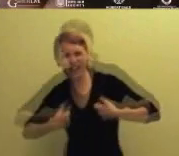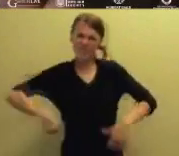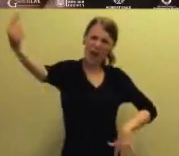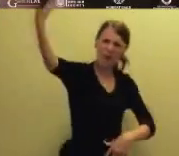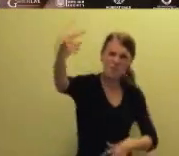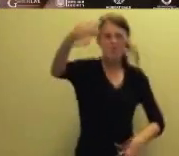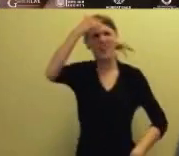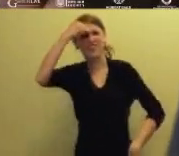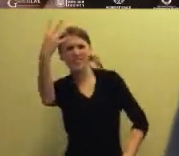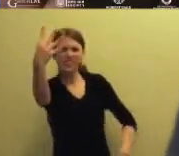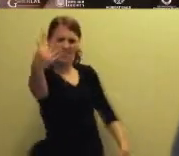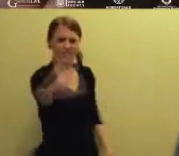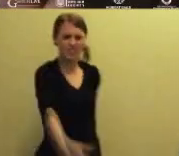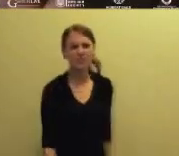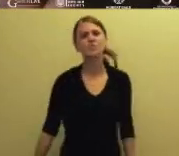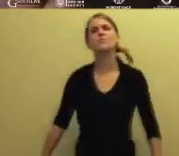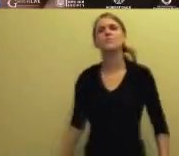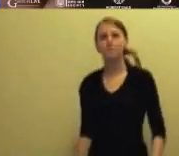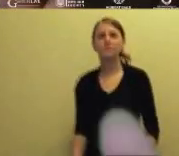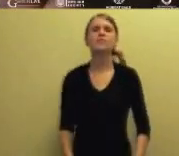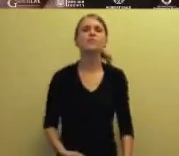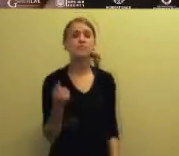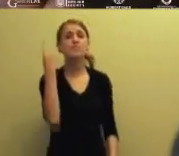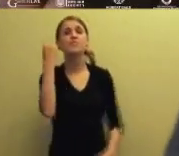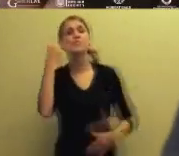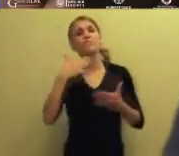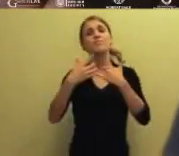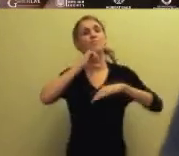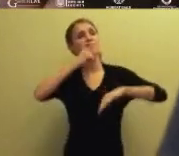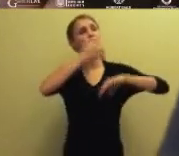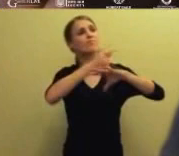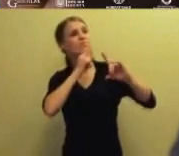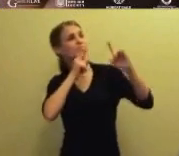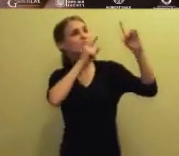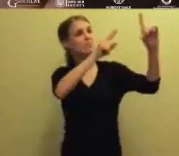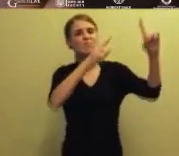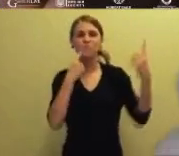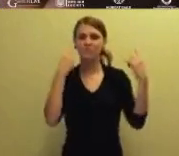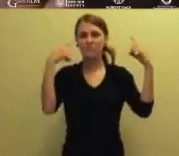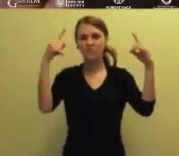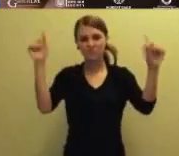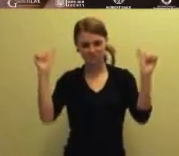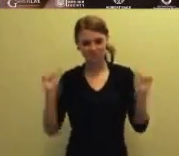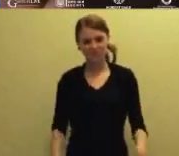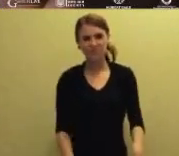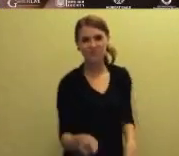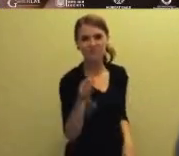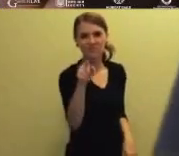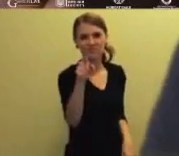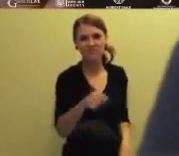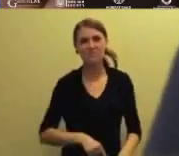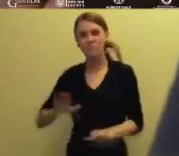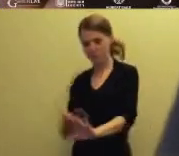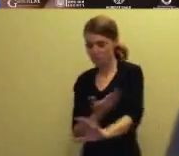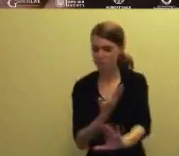y de ahí obtienen el dinero para hacer sus pesquisas se ve que en ese centro vigilancia y responsabilidad cero hay parecer alguna especie como de jerarca una especie